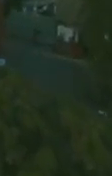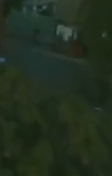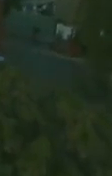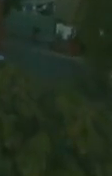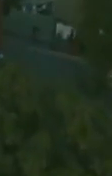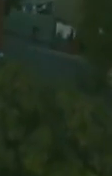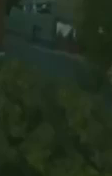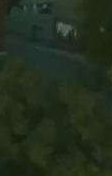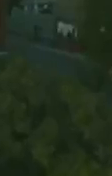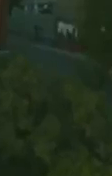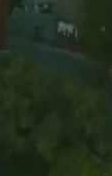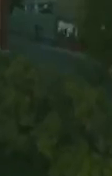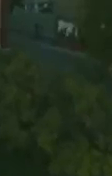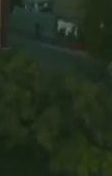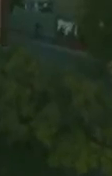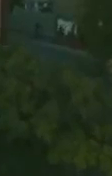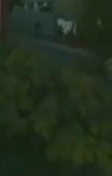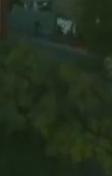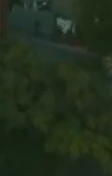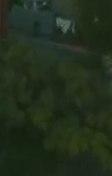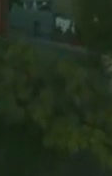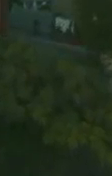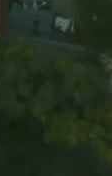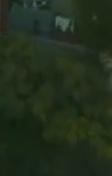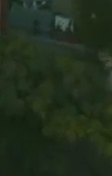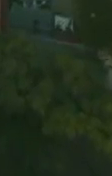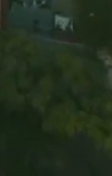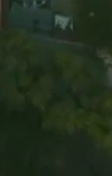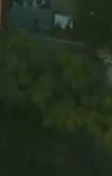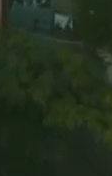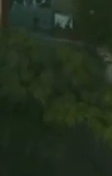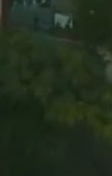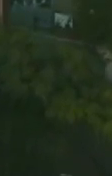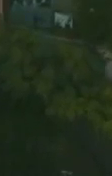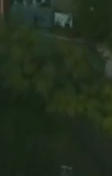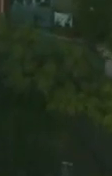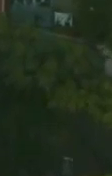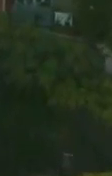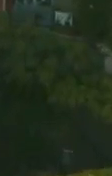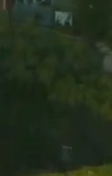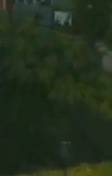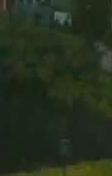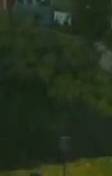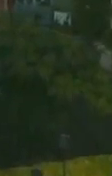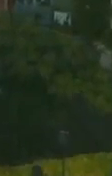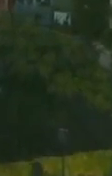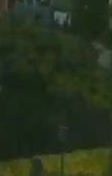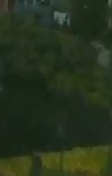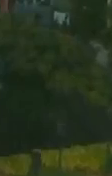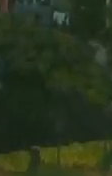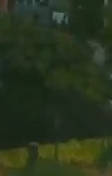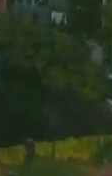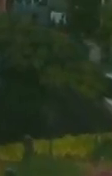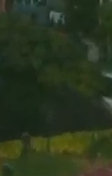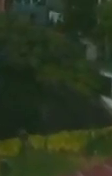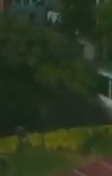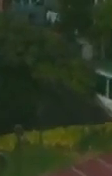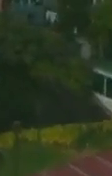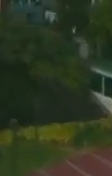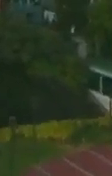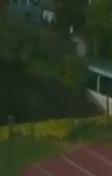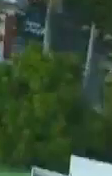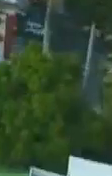el fondo de financiamiento y todas las instituciones vinculadas en aras de avanzar con pasos firmes hacia un